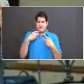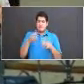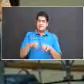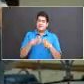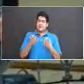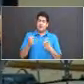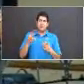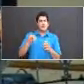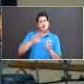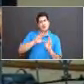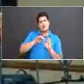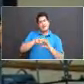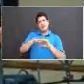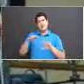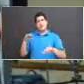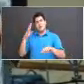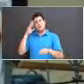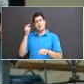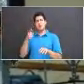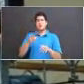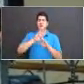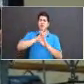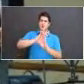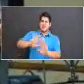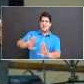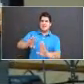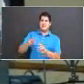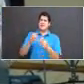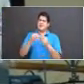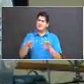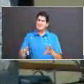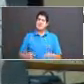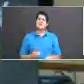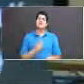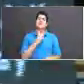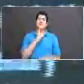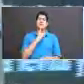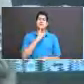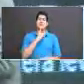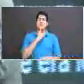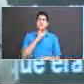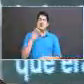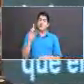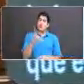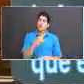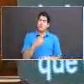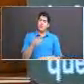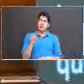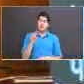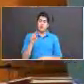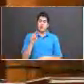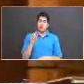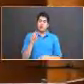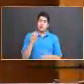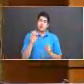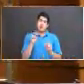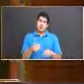qué vas a rechazar eso o lo vas a hacer indignamente? Lo único que se puede sacar uno es un